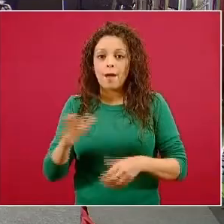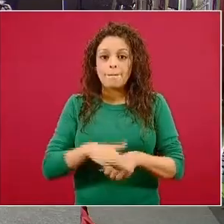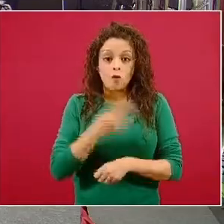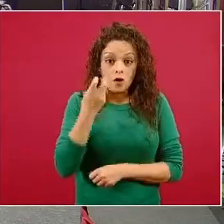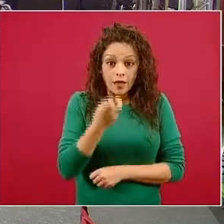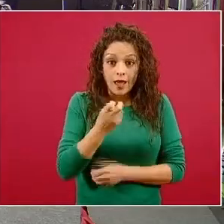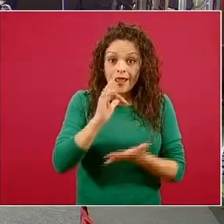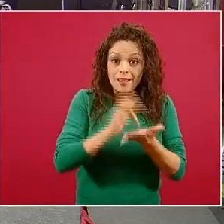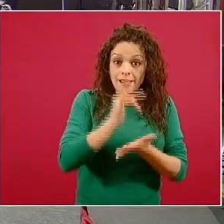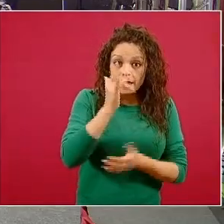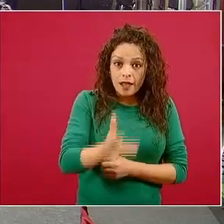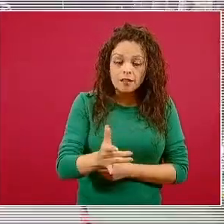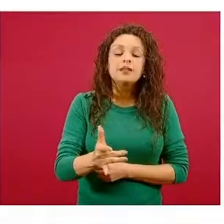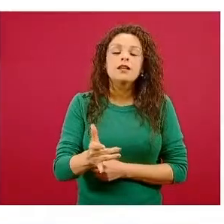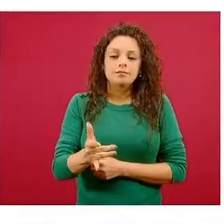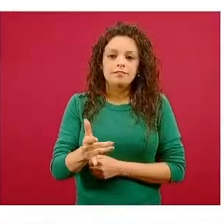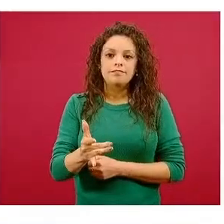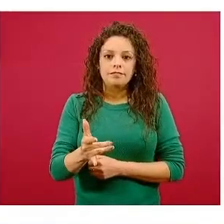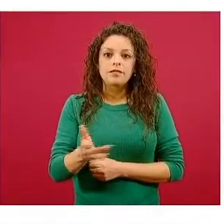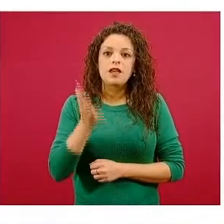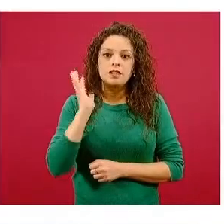podido recibir varias